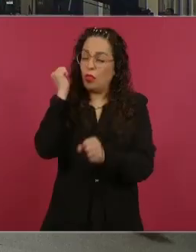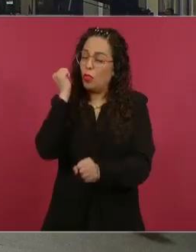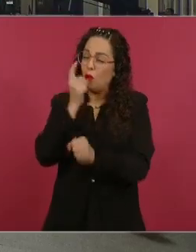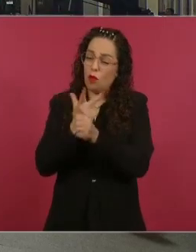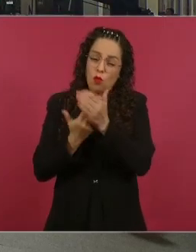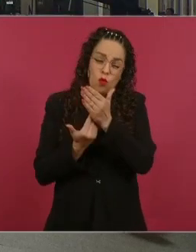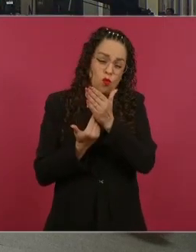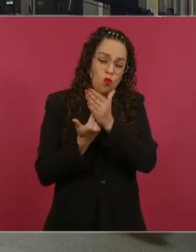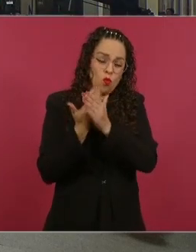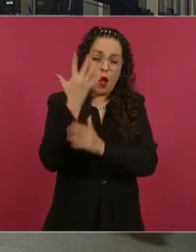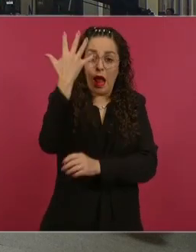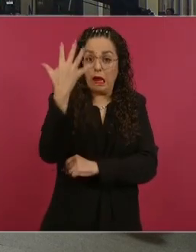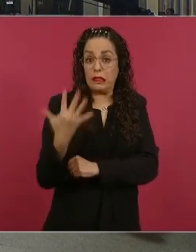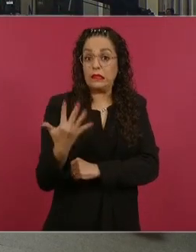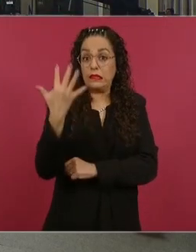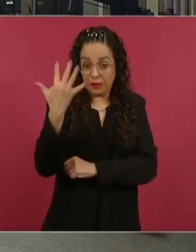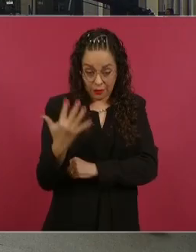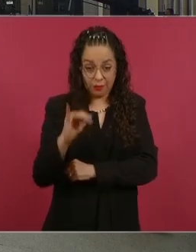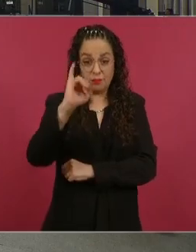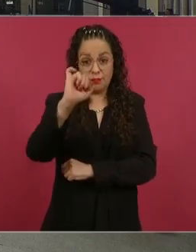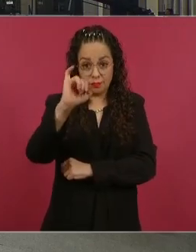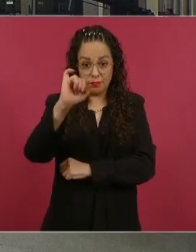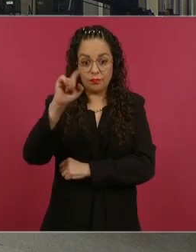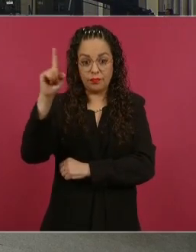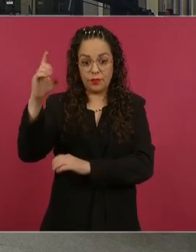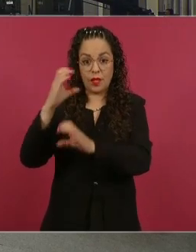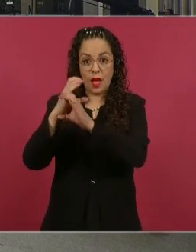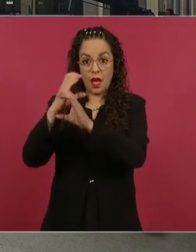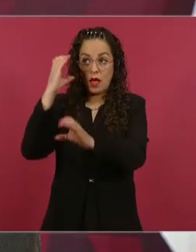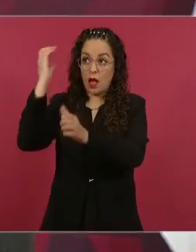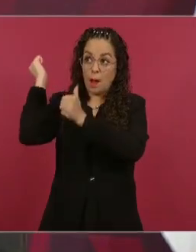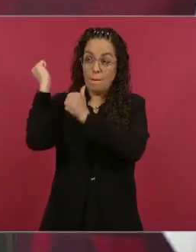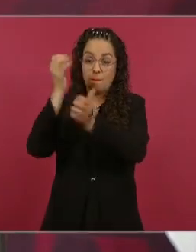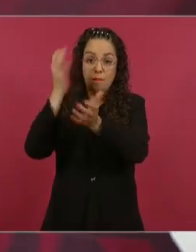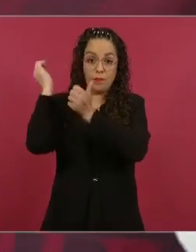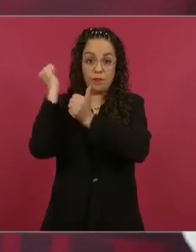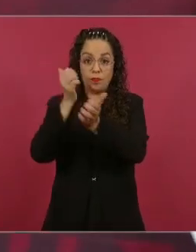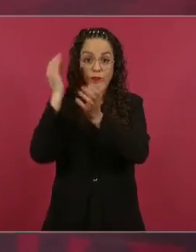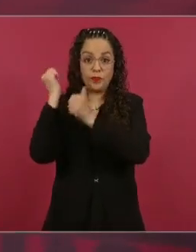a las 5, sí, vienen las camionetas a la central de abasto,